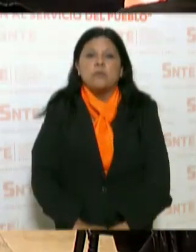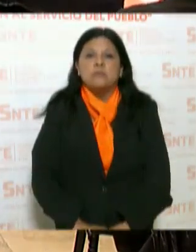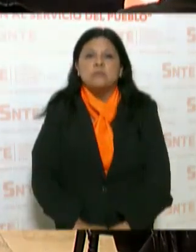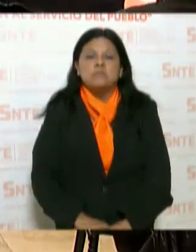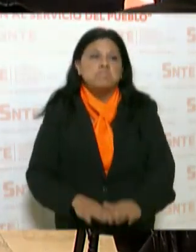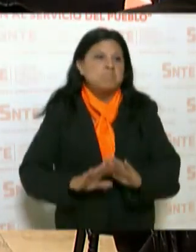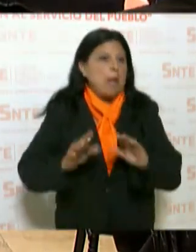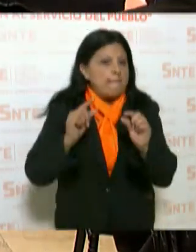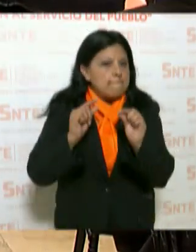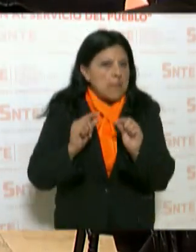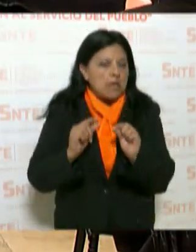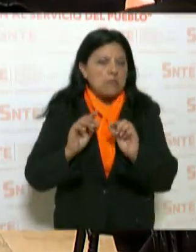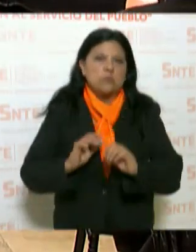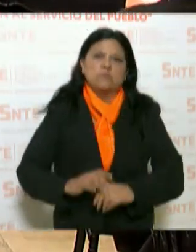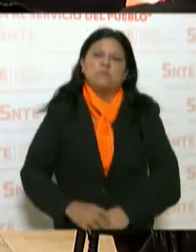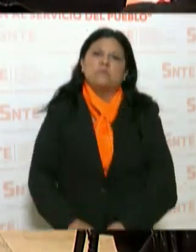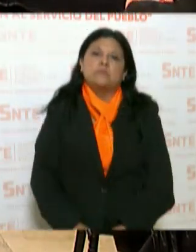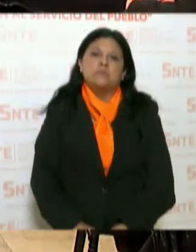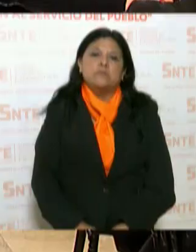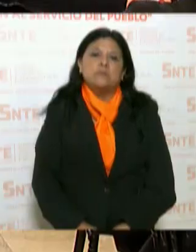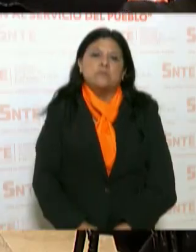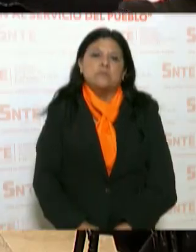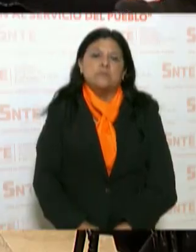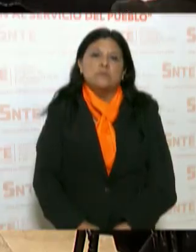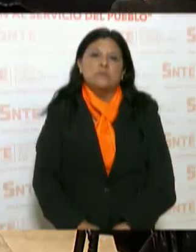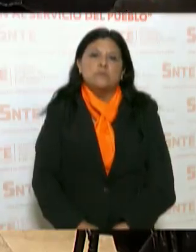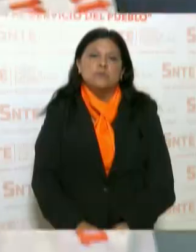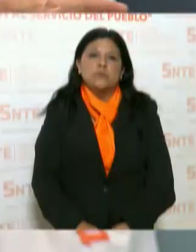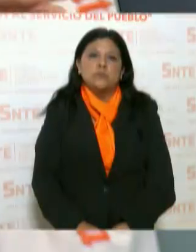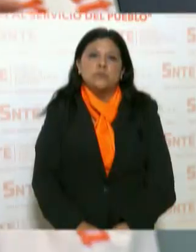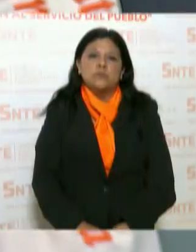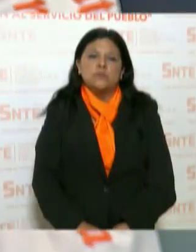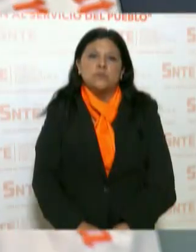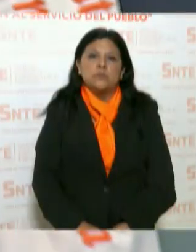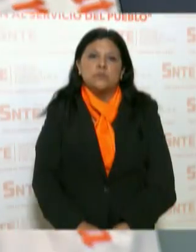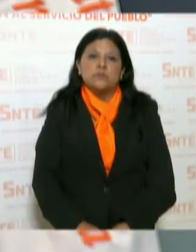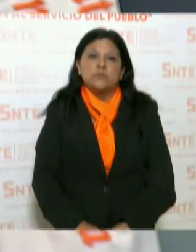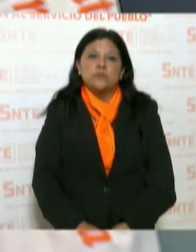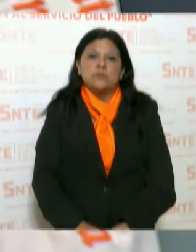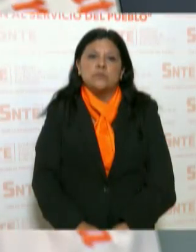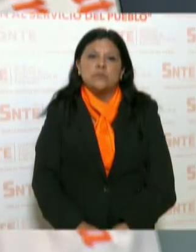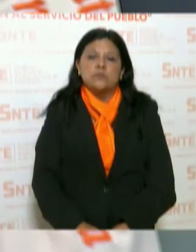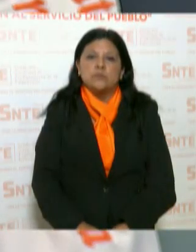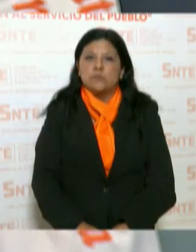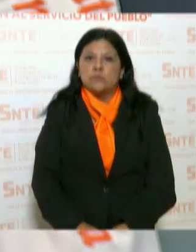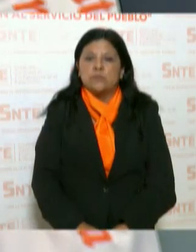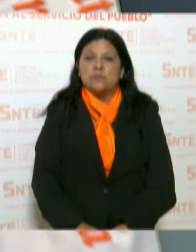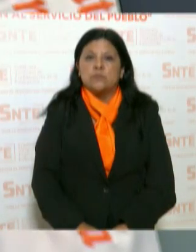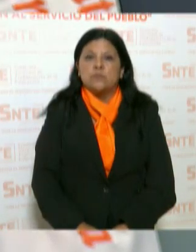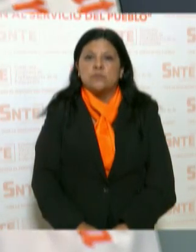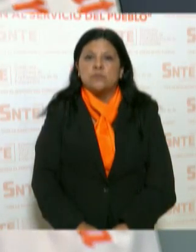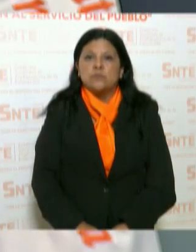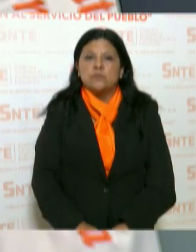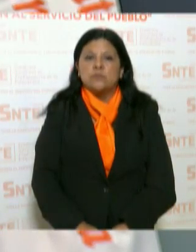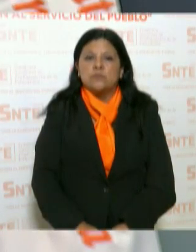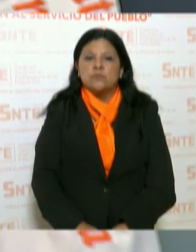Mínimo. Y lo tercero Eso está más